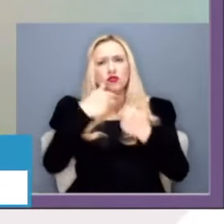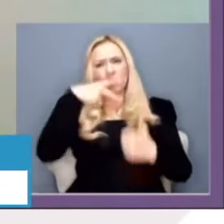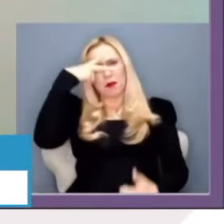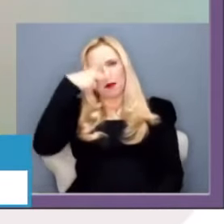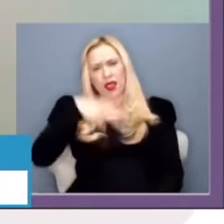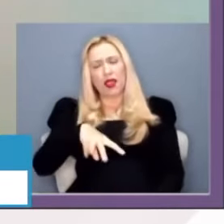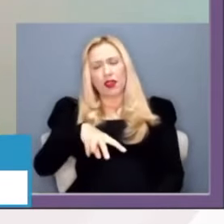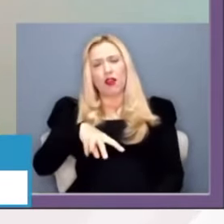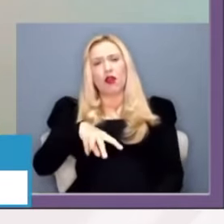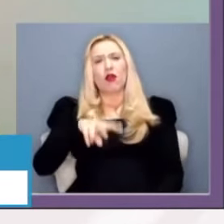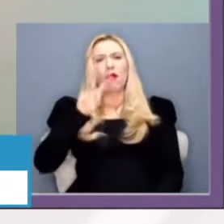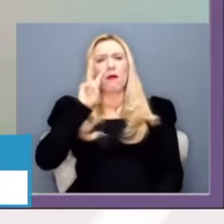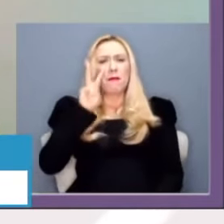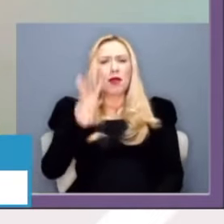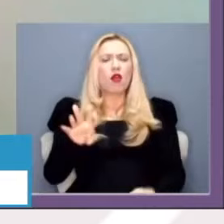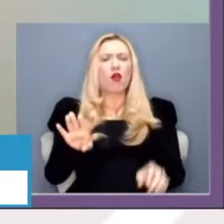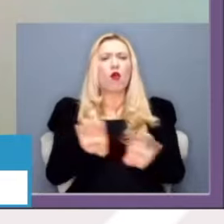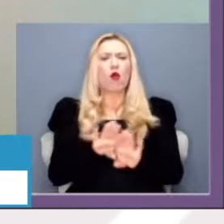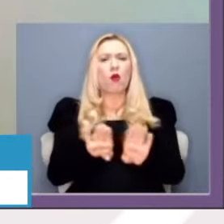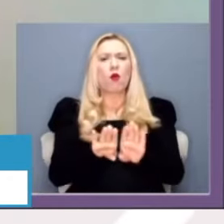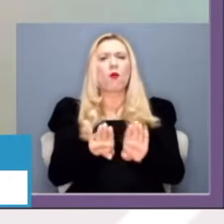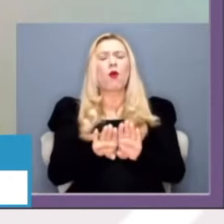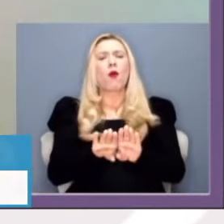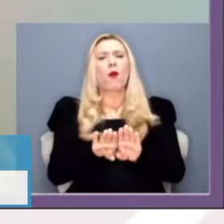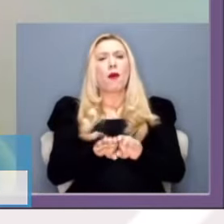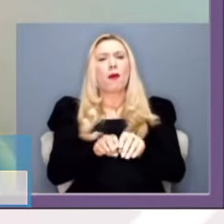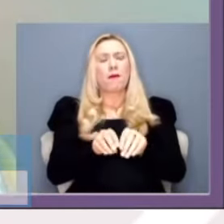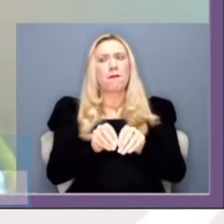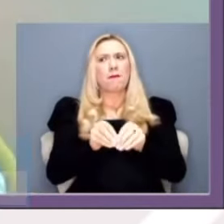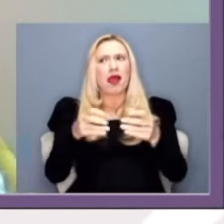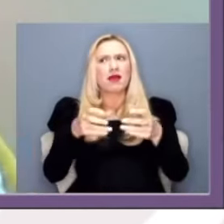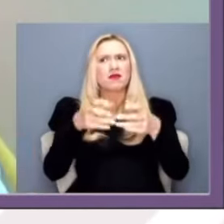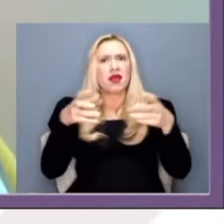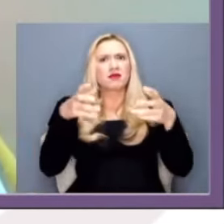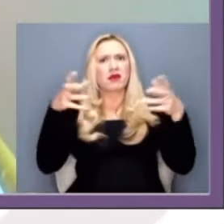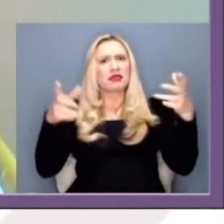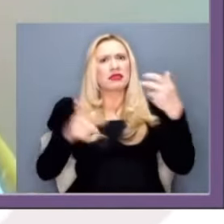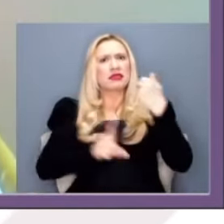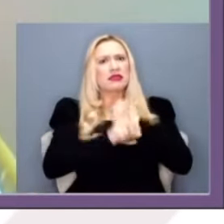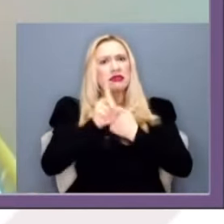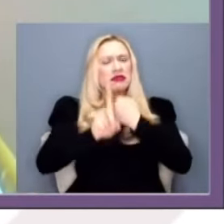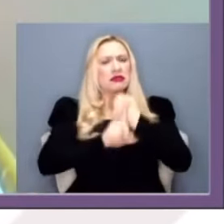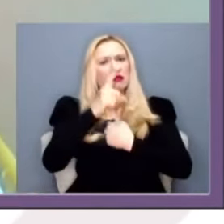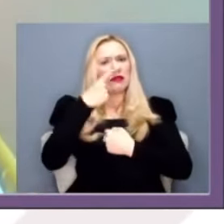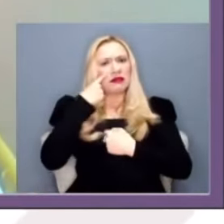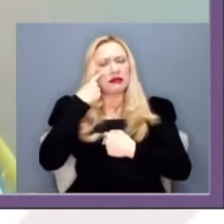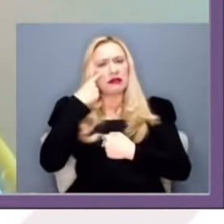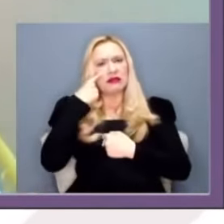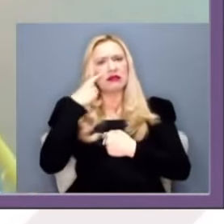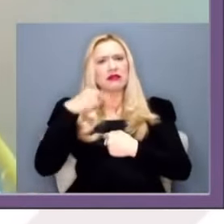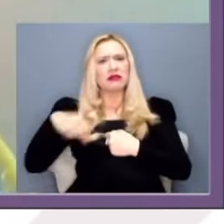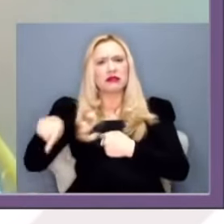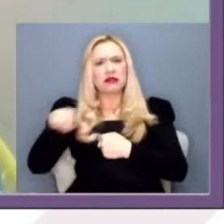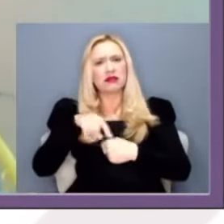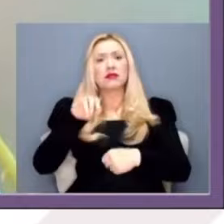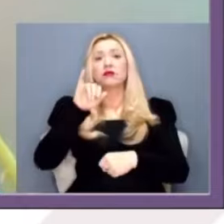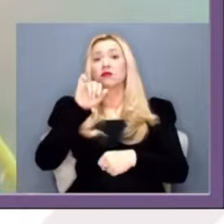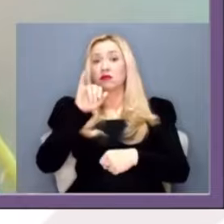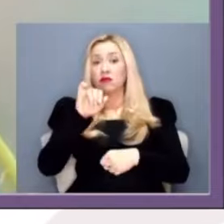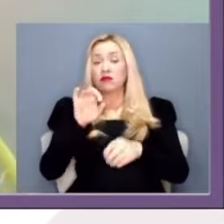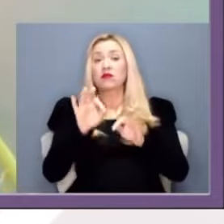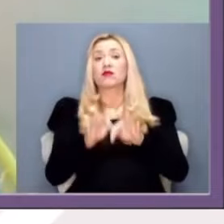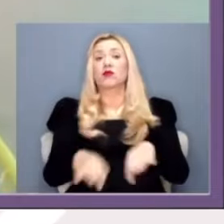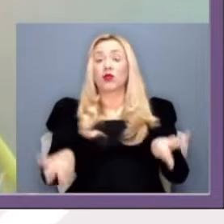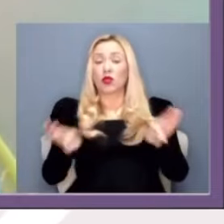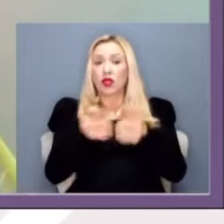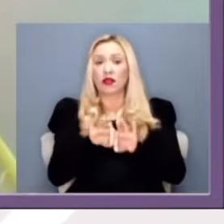de primera mano el incremento de problemáticas que enfrentábamos en nuestra comunidad, que si bien es importante destacar